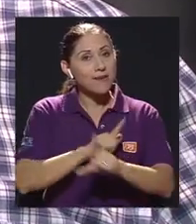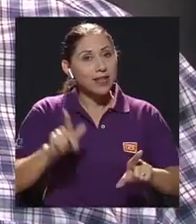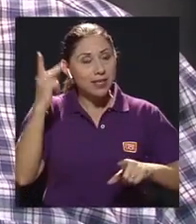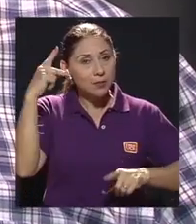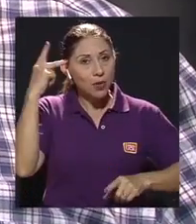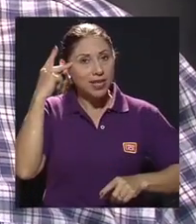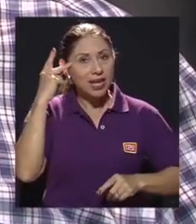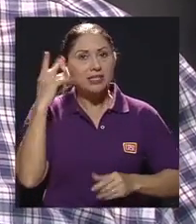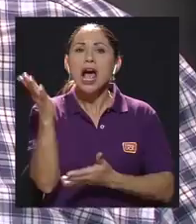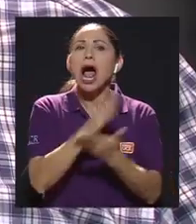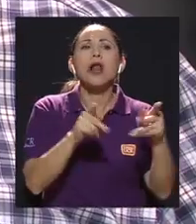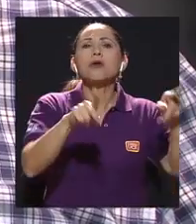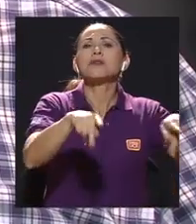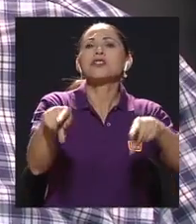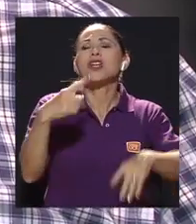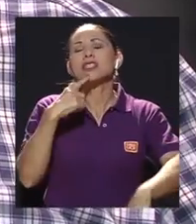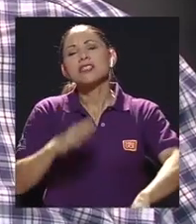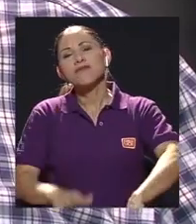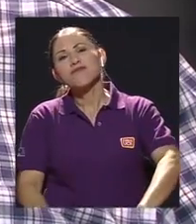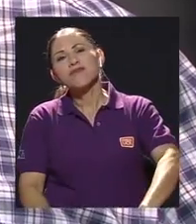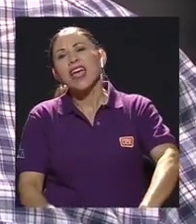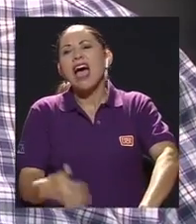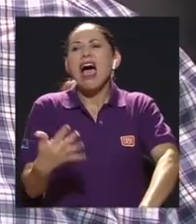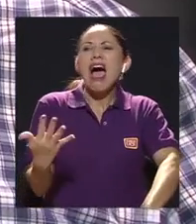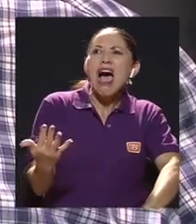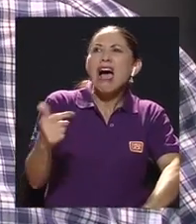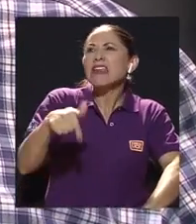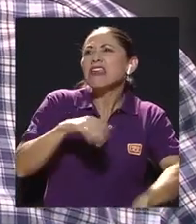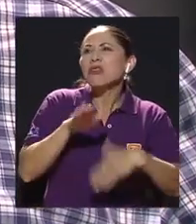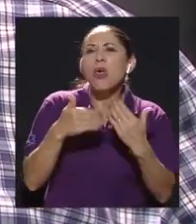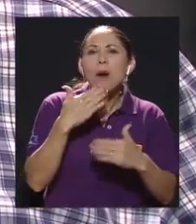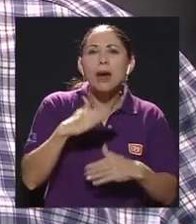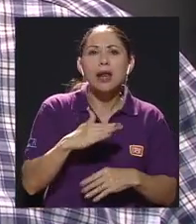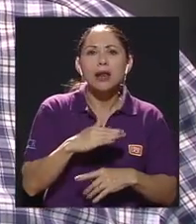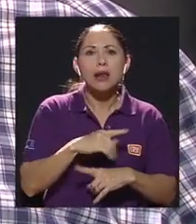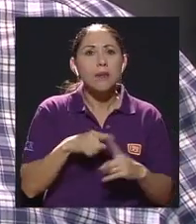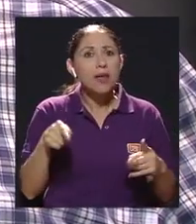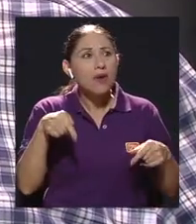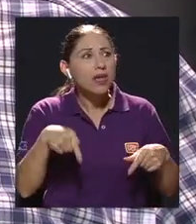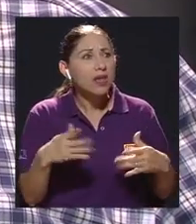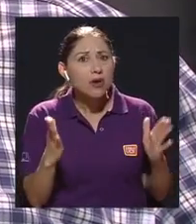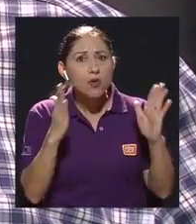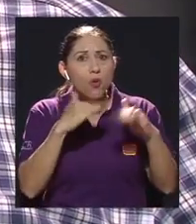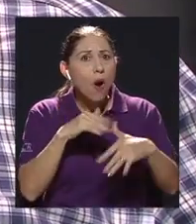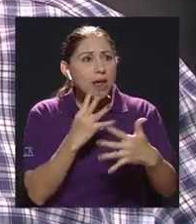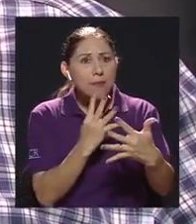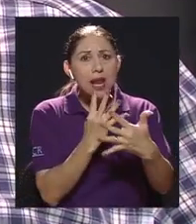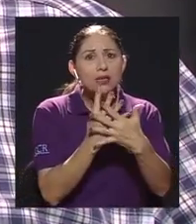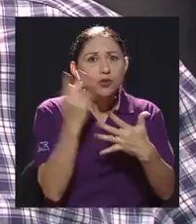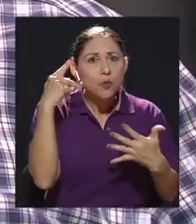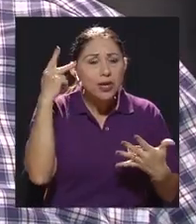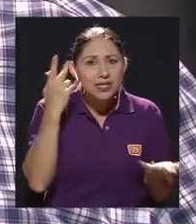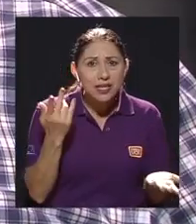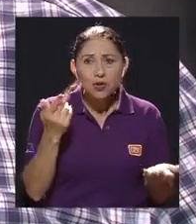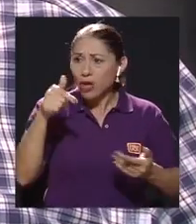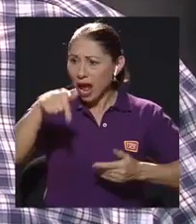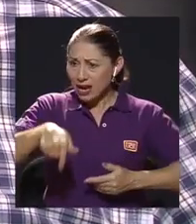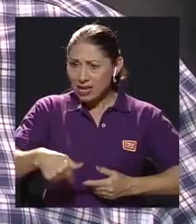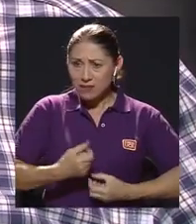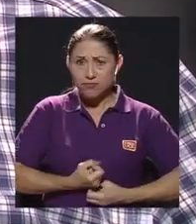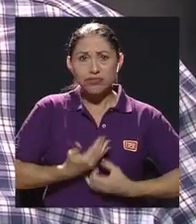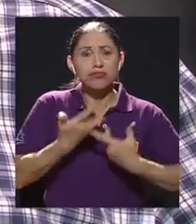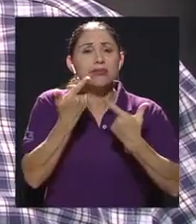dice, es que todo va mal aquí, pero bueno, aquí no hay presos políticos, aquí hay una libertad de expresión que